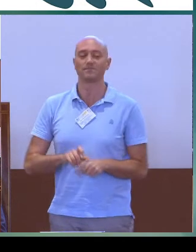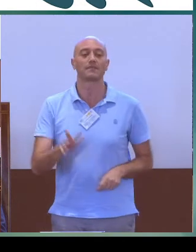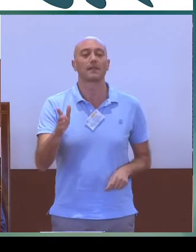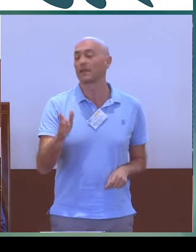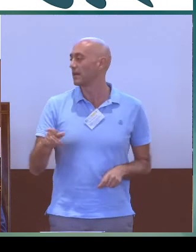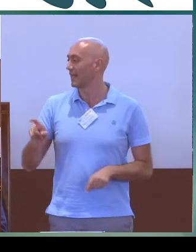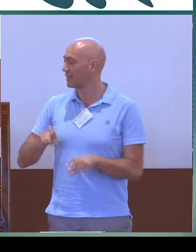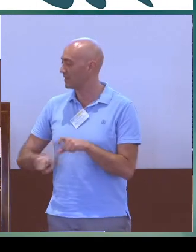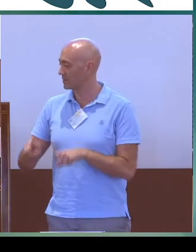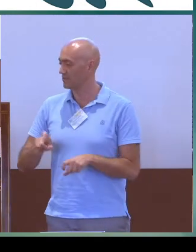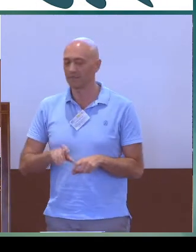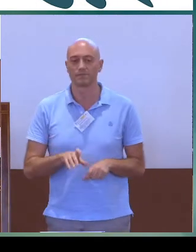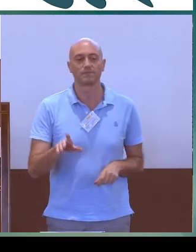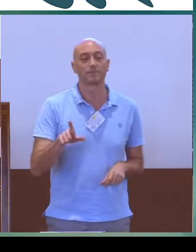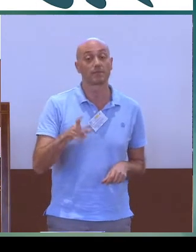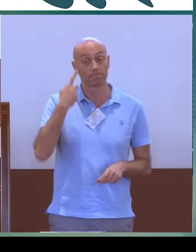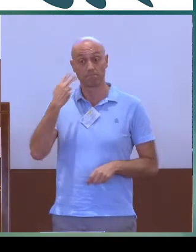Vale.